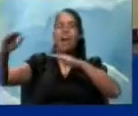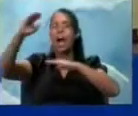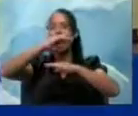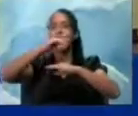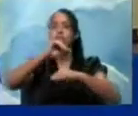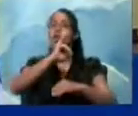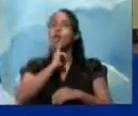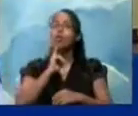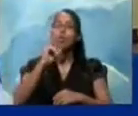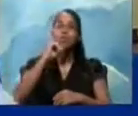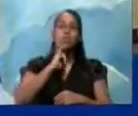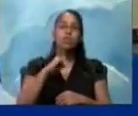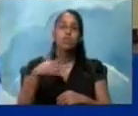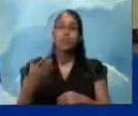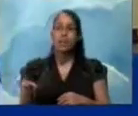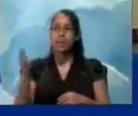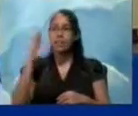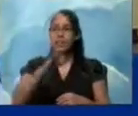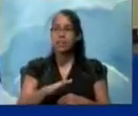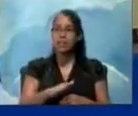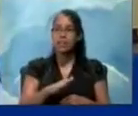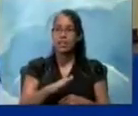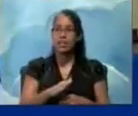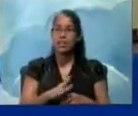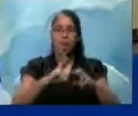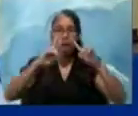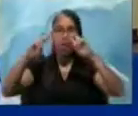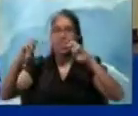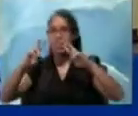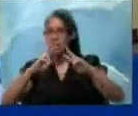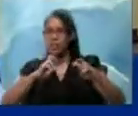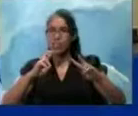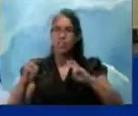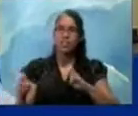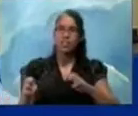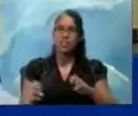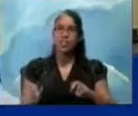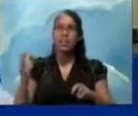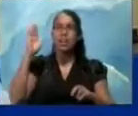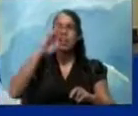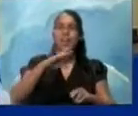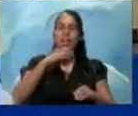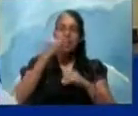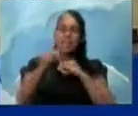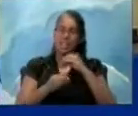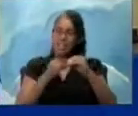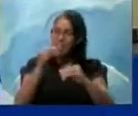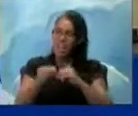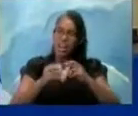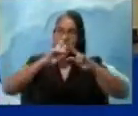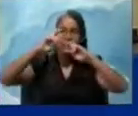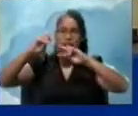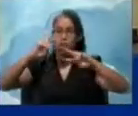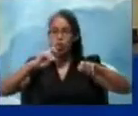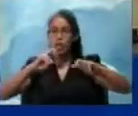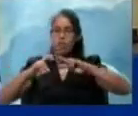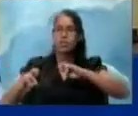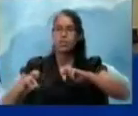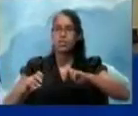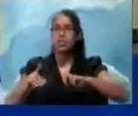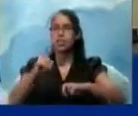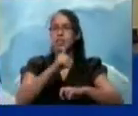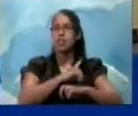judío que están revisando, están haciendo revisión